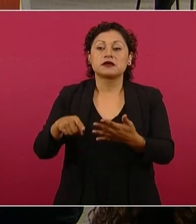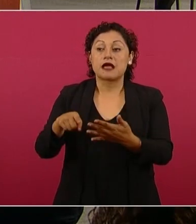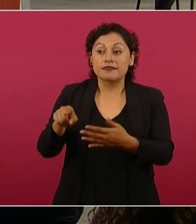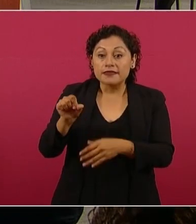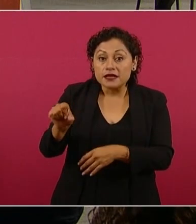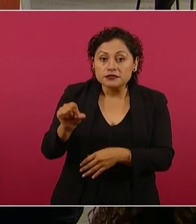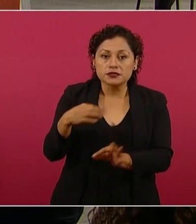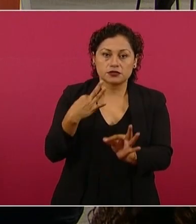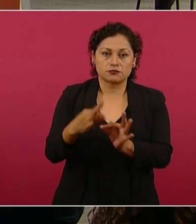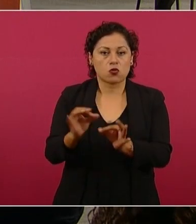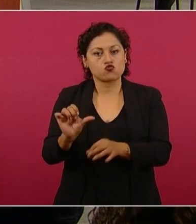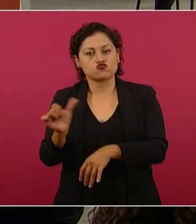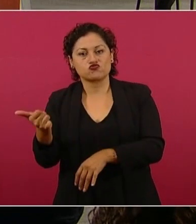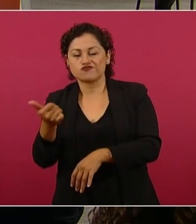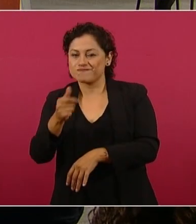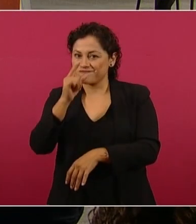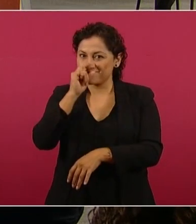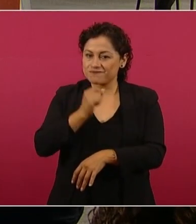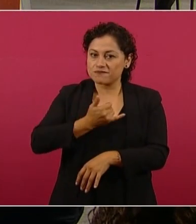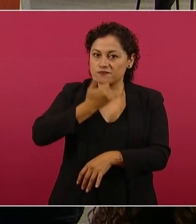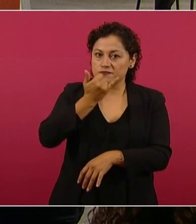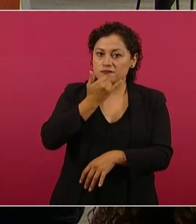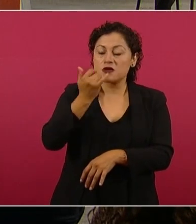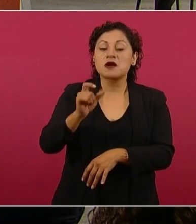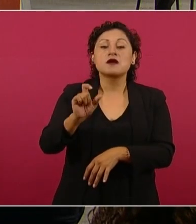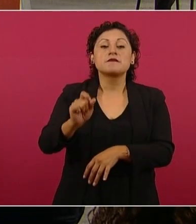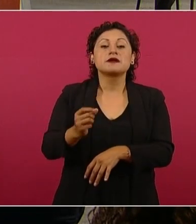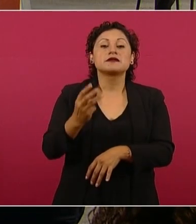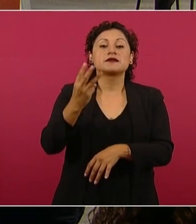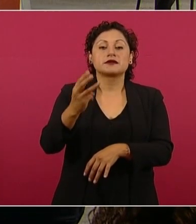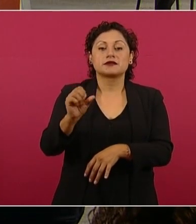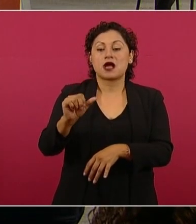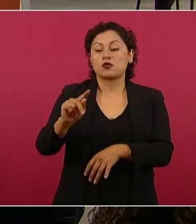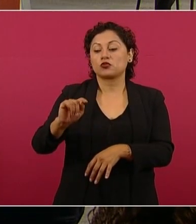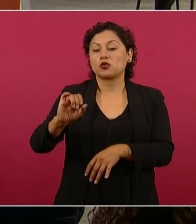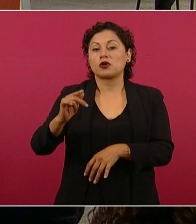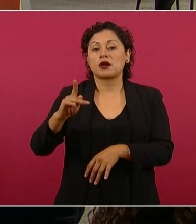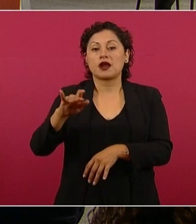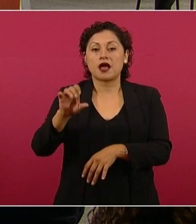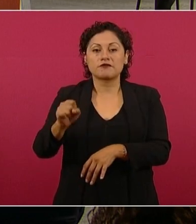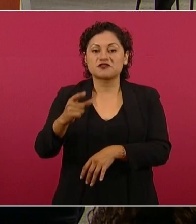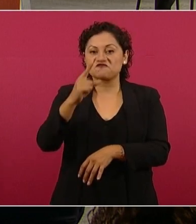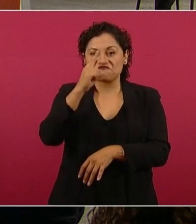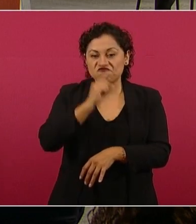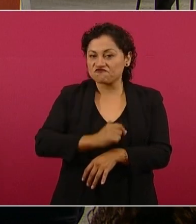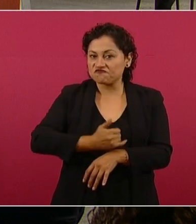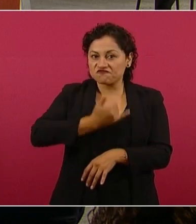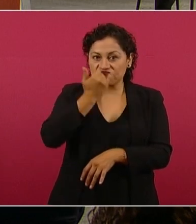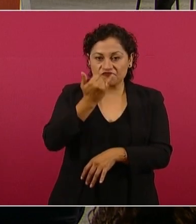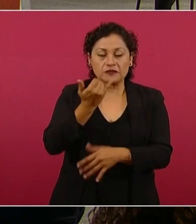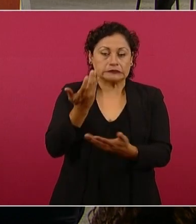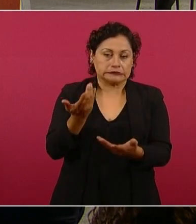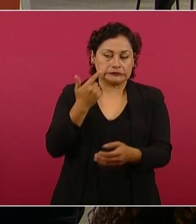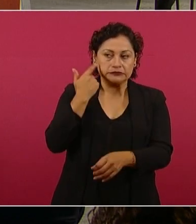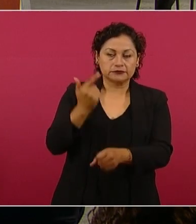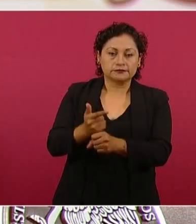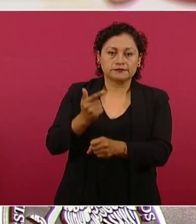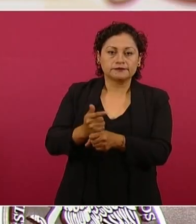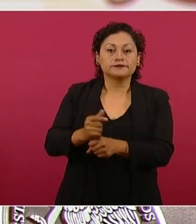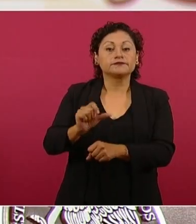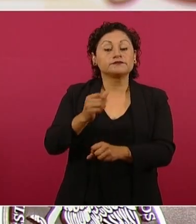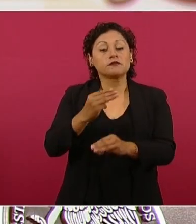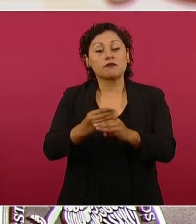funcionando y de 32 autoclaves, 15 no funcionan, solo para dar algunos ejemplos. Y en cuanto a